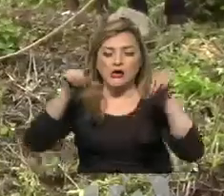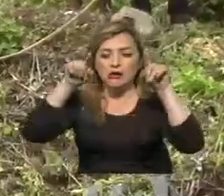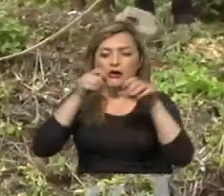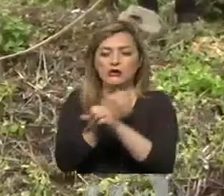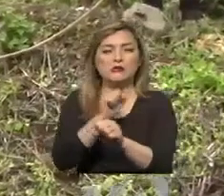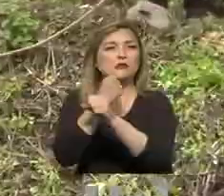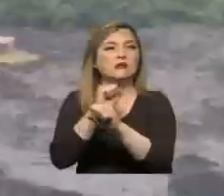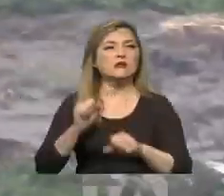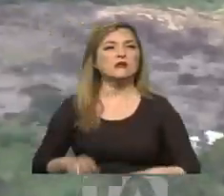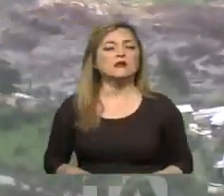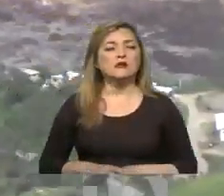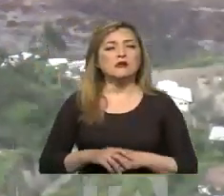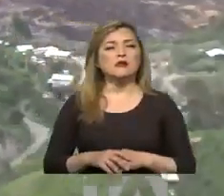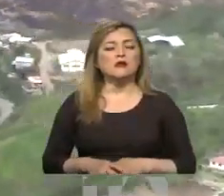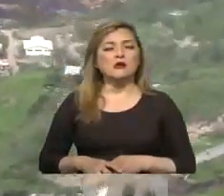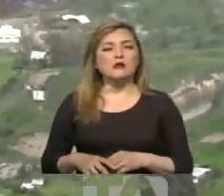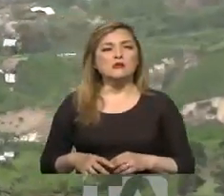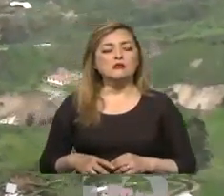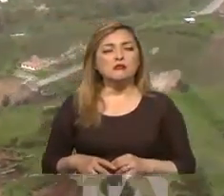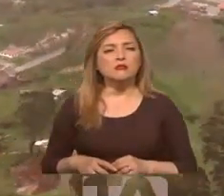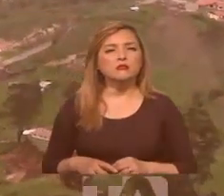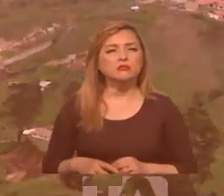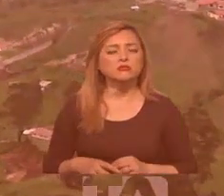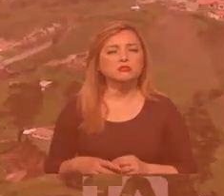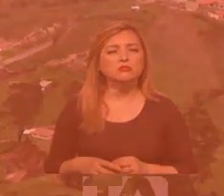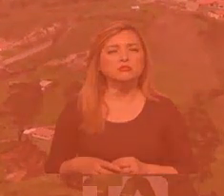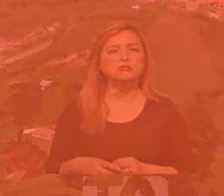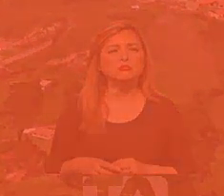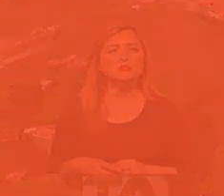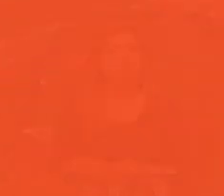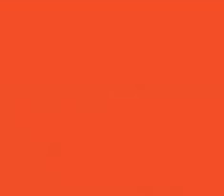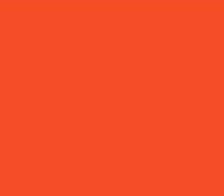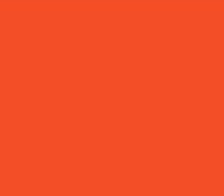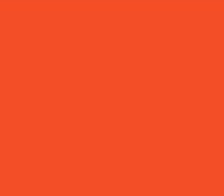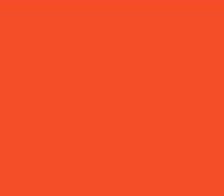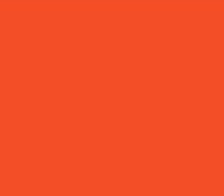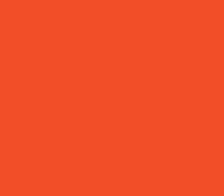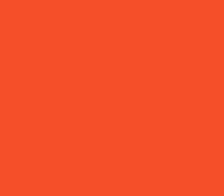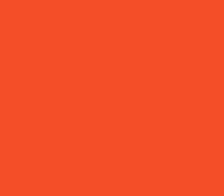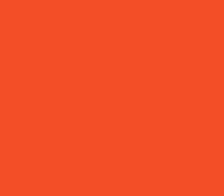animales que se salvaron. En Chunchi, provincia de Chimborazo, Mercedes Chávez, 24 horas.